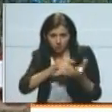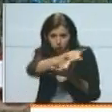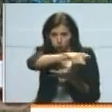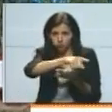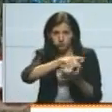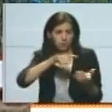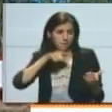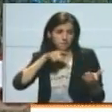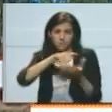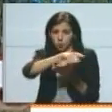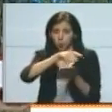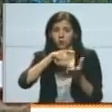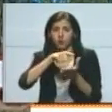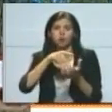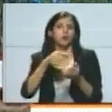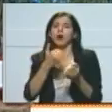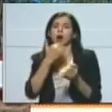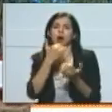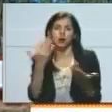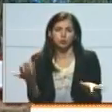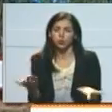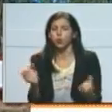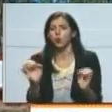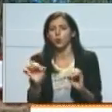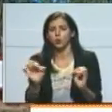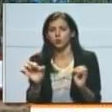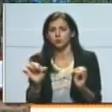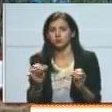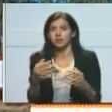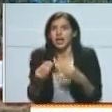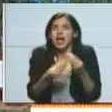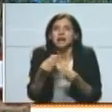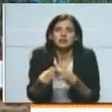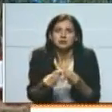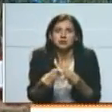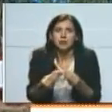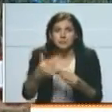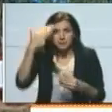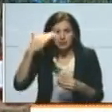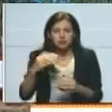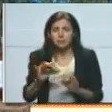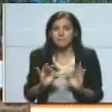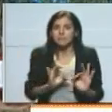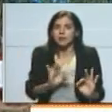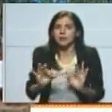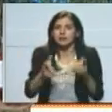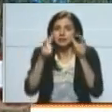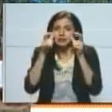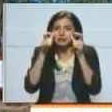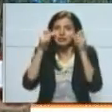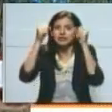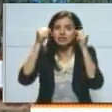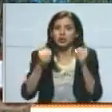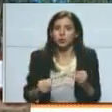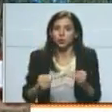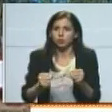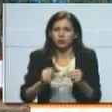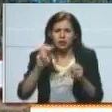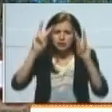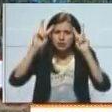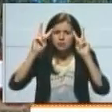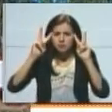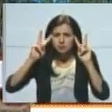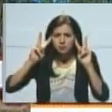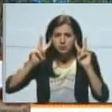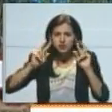para disparar algún tipo de artefacto de estos, tomamos todas las medidas de seguridad. Limpiamos todo el área de